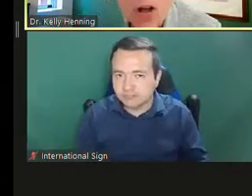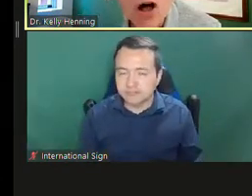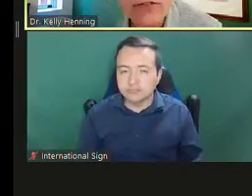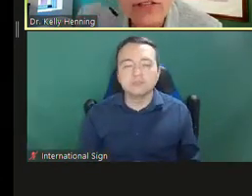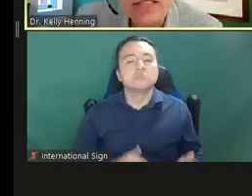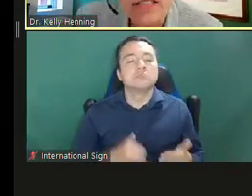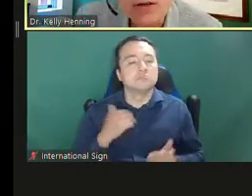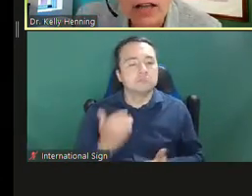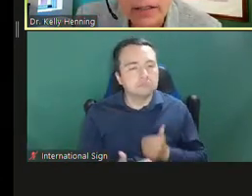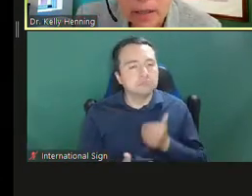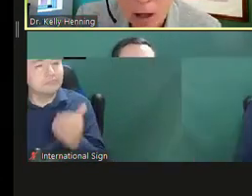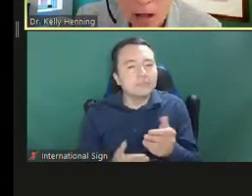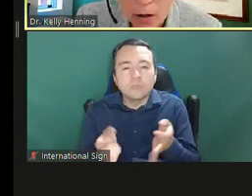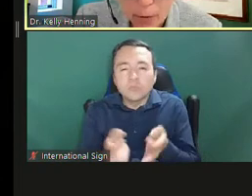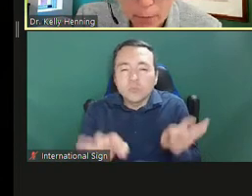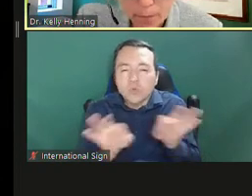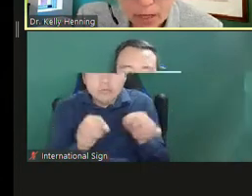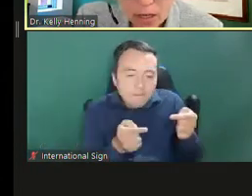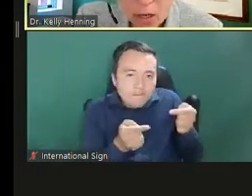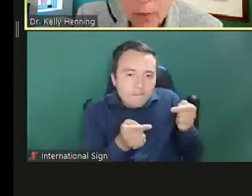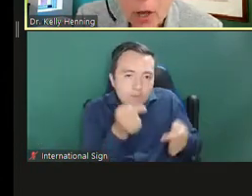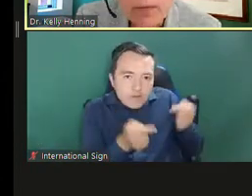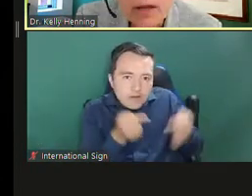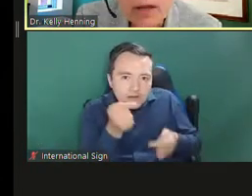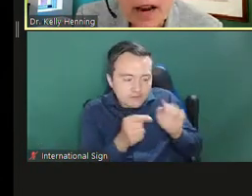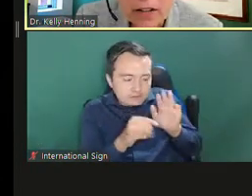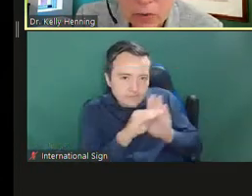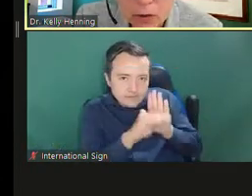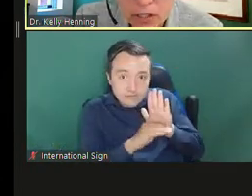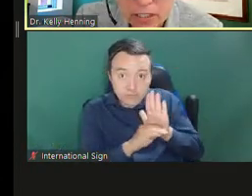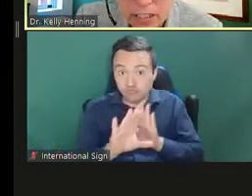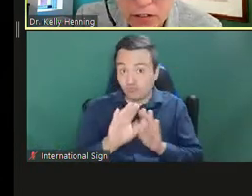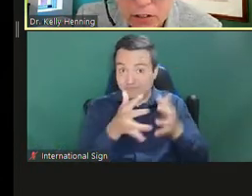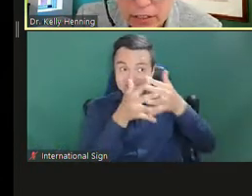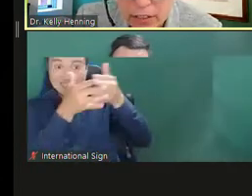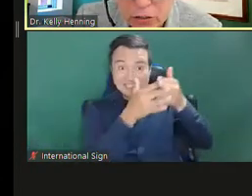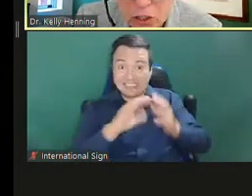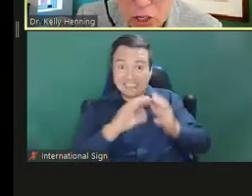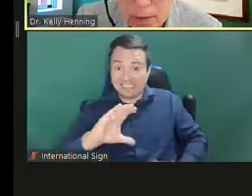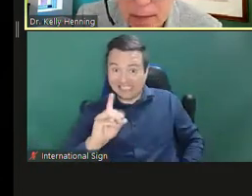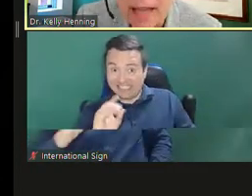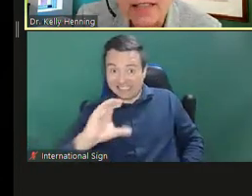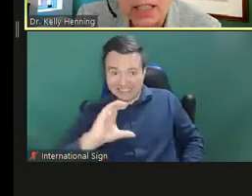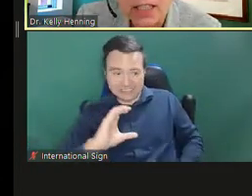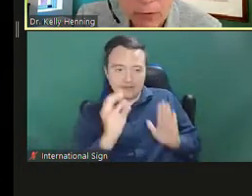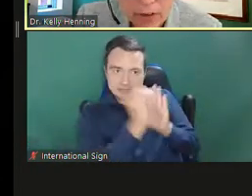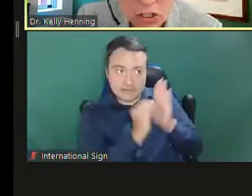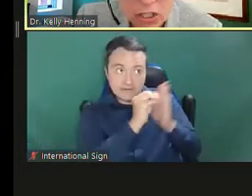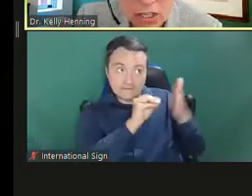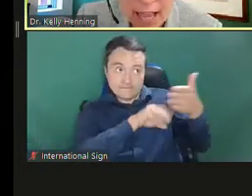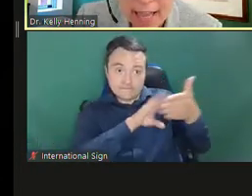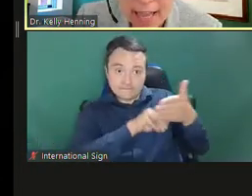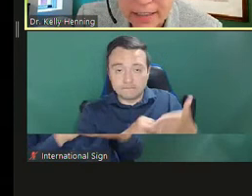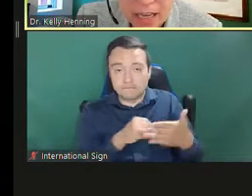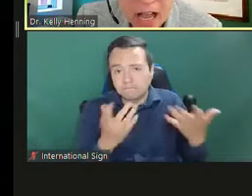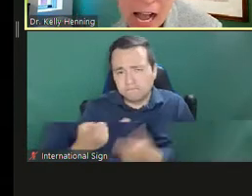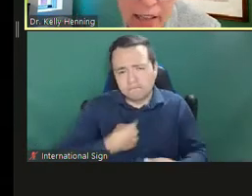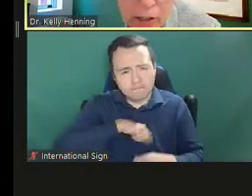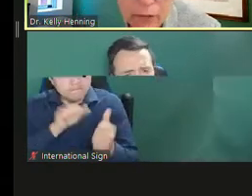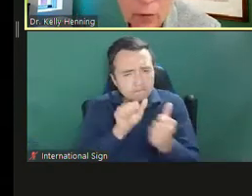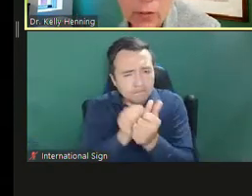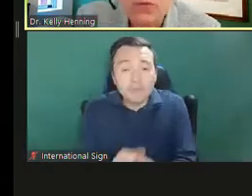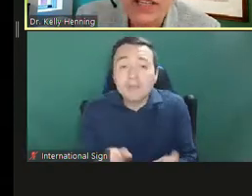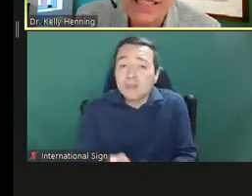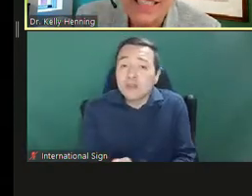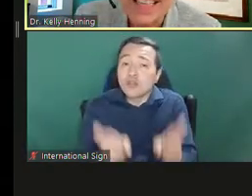de la cnt para salvar las vidas es un honor estar con todos ustedes ojalá que la región de las américas